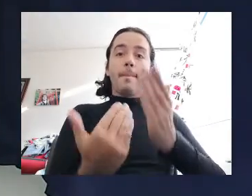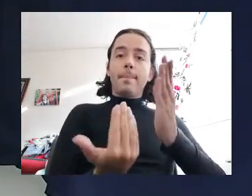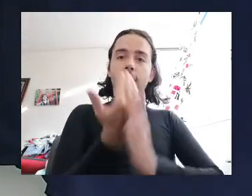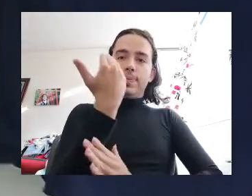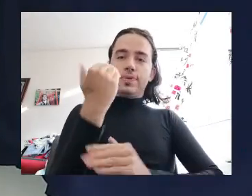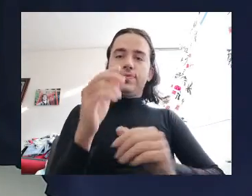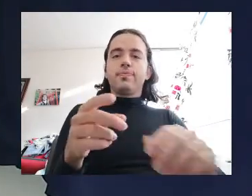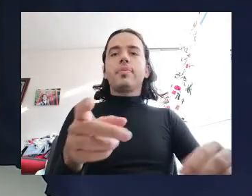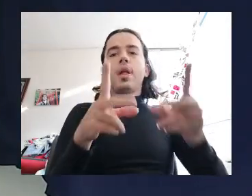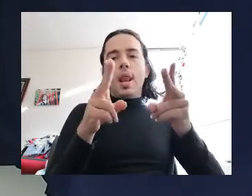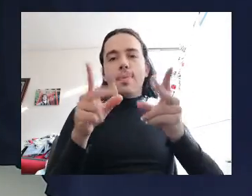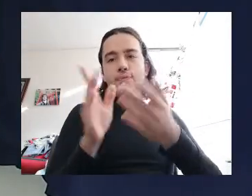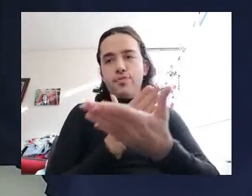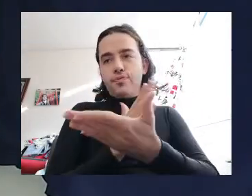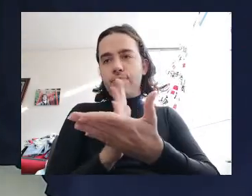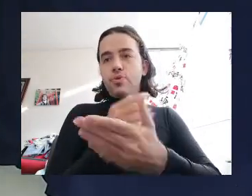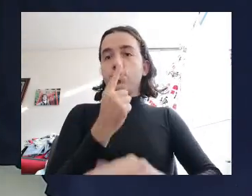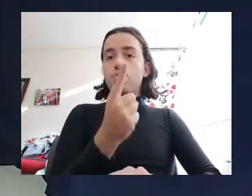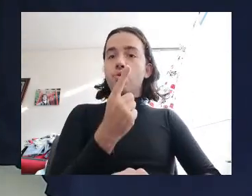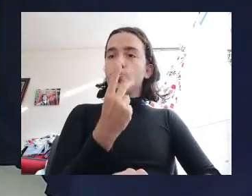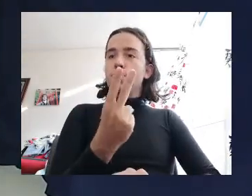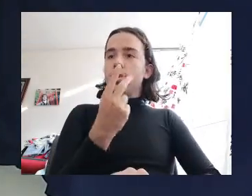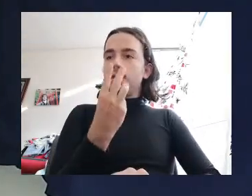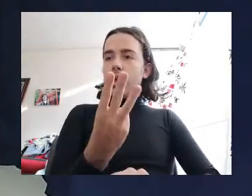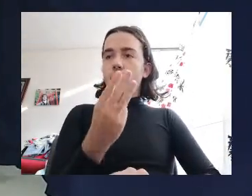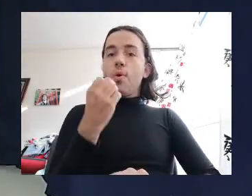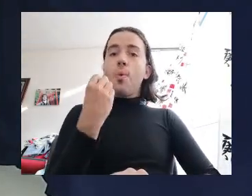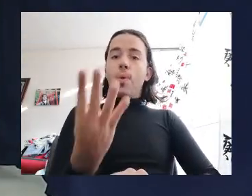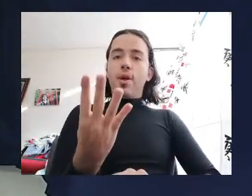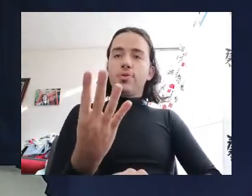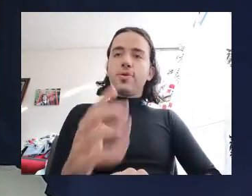Y vamos a iniciar con ritmo.